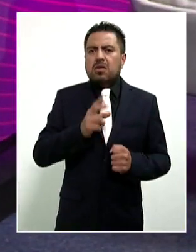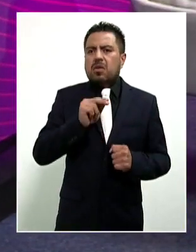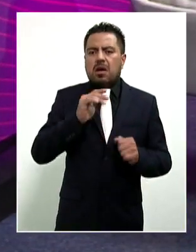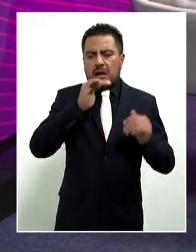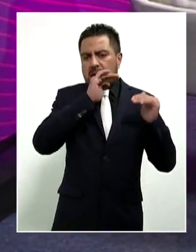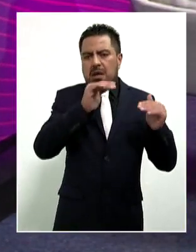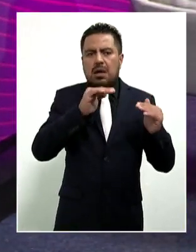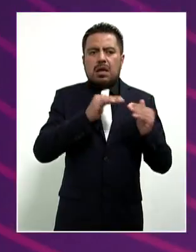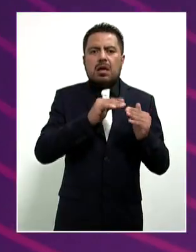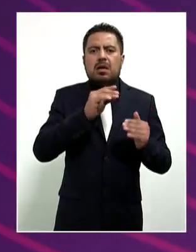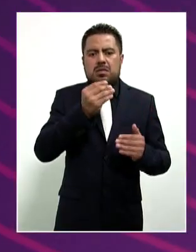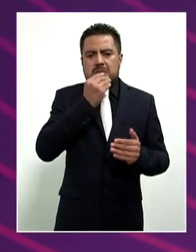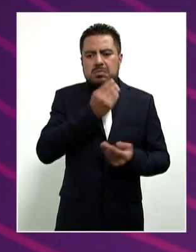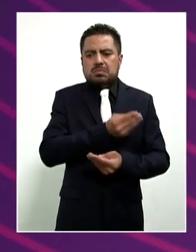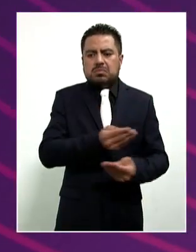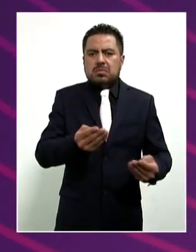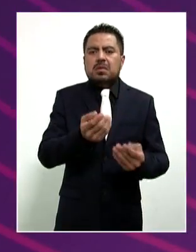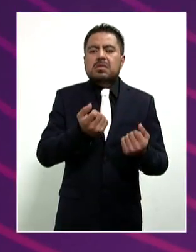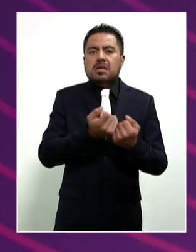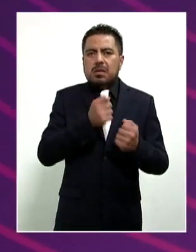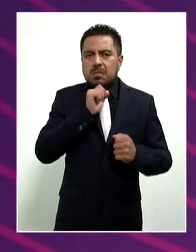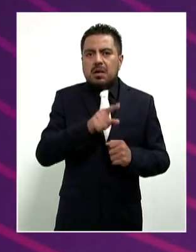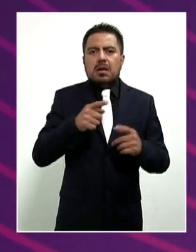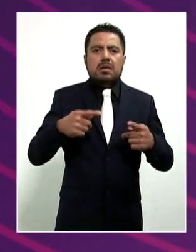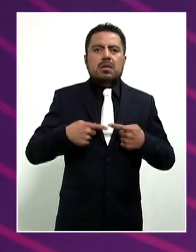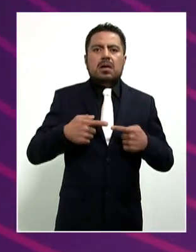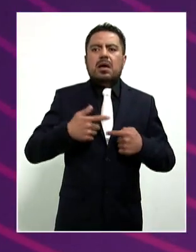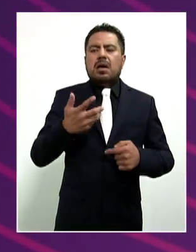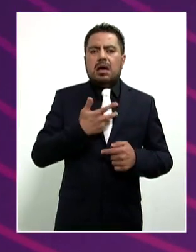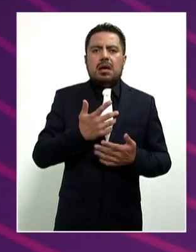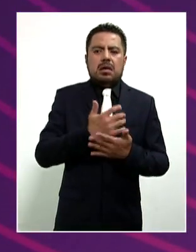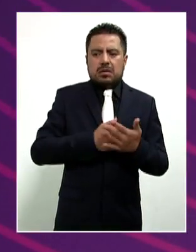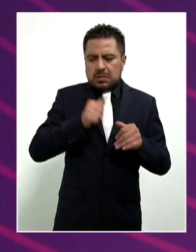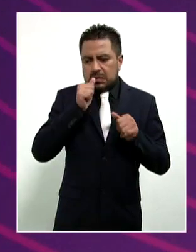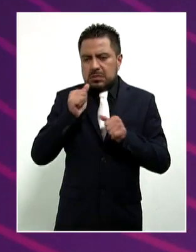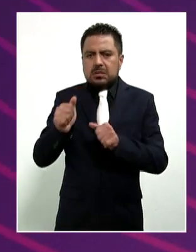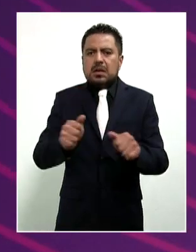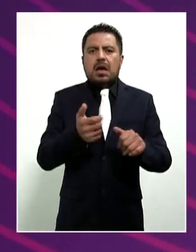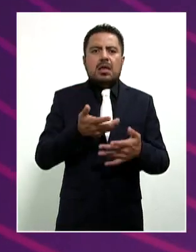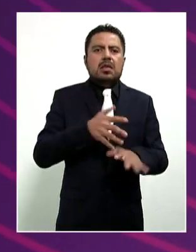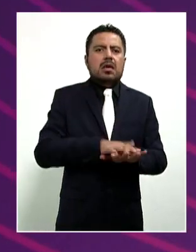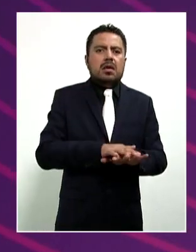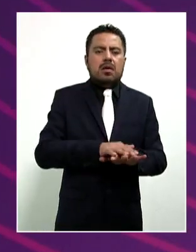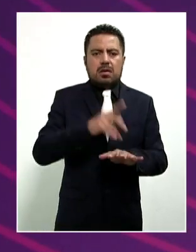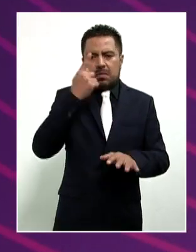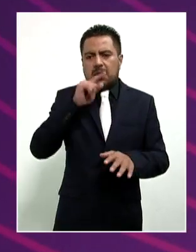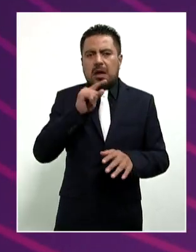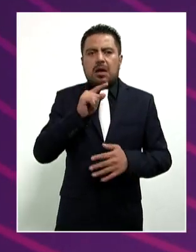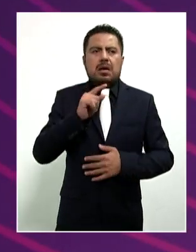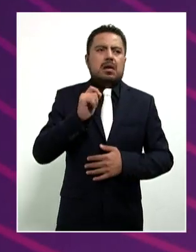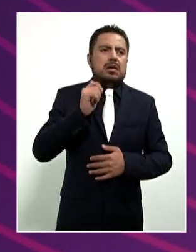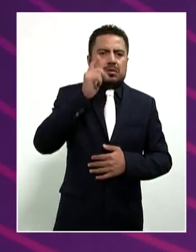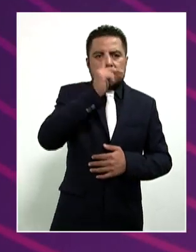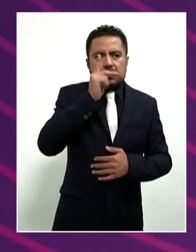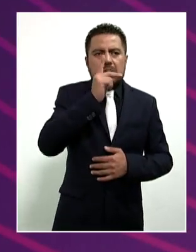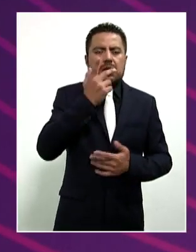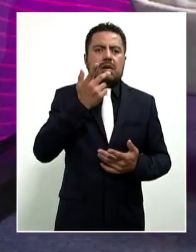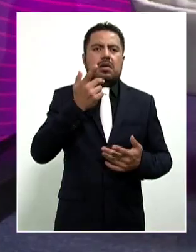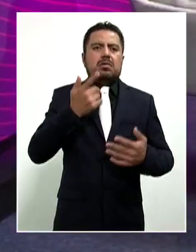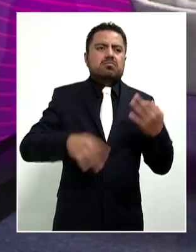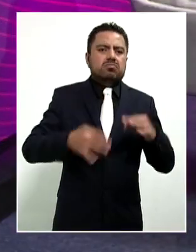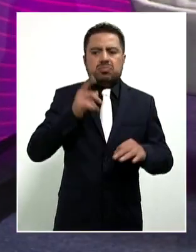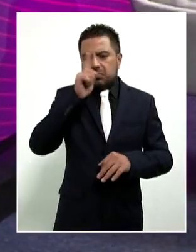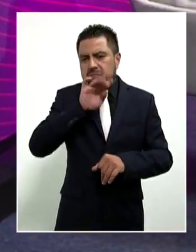techo y comida, sino también que la gente tenga una atención integral, apoyo psicosocial, asesoría